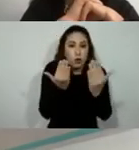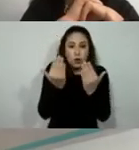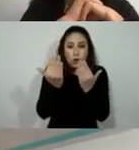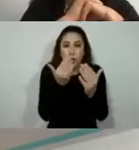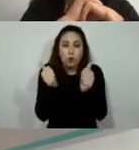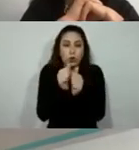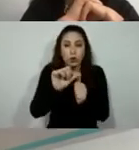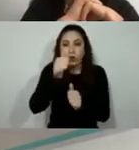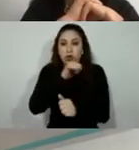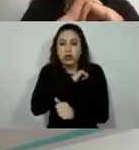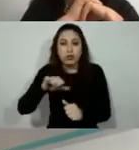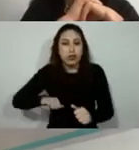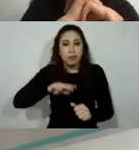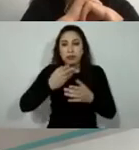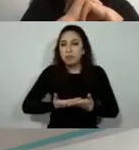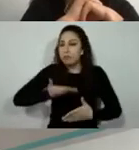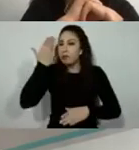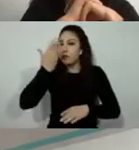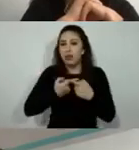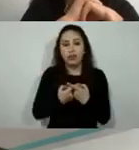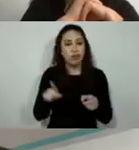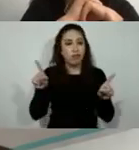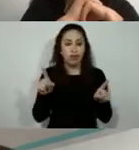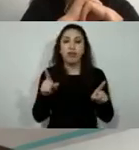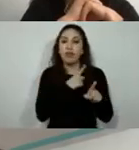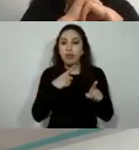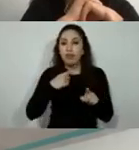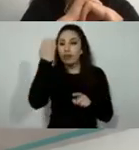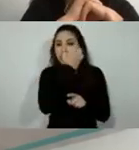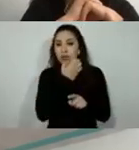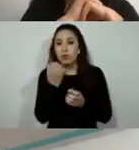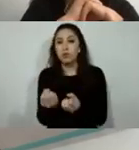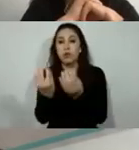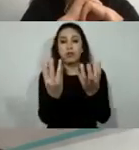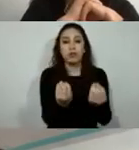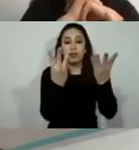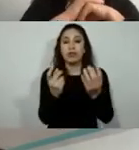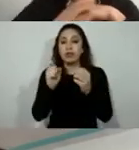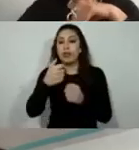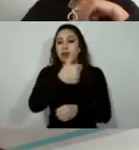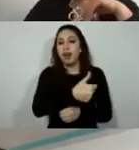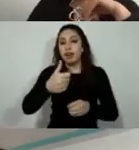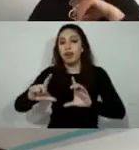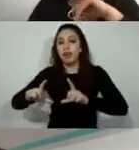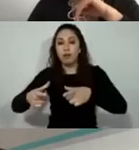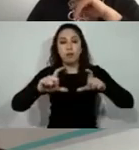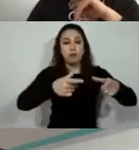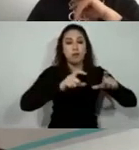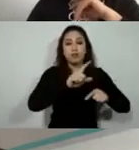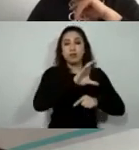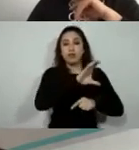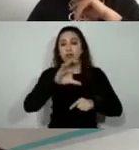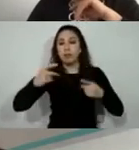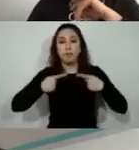peras con manzanas. O sea, se tiene que comparar por población, por cada 100,000 habitantes. Es de